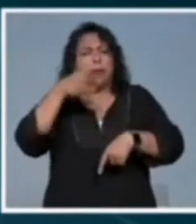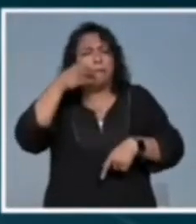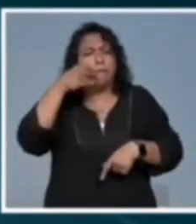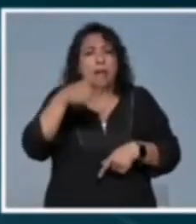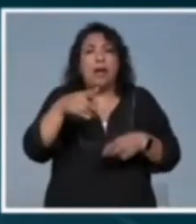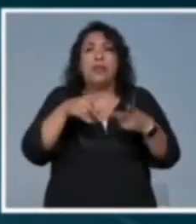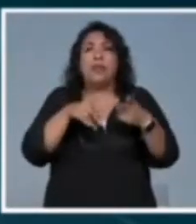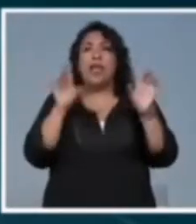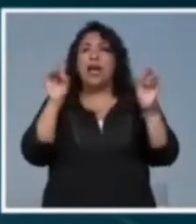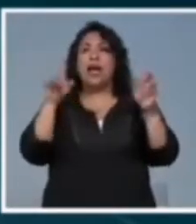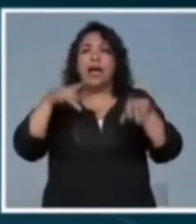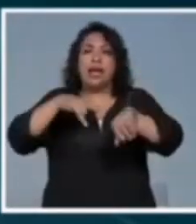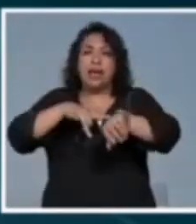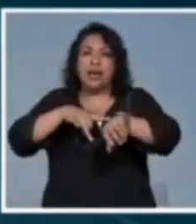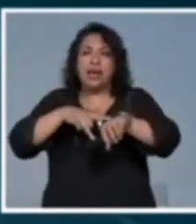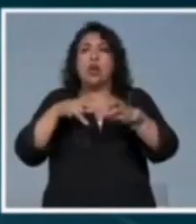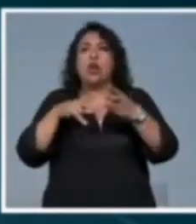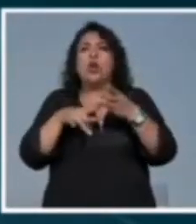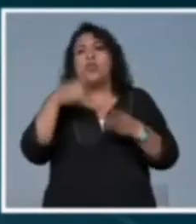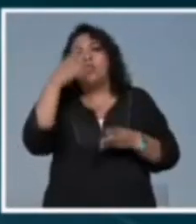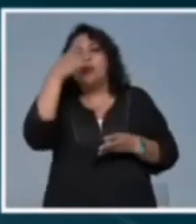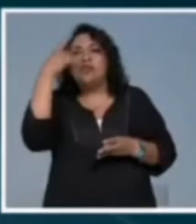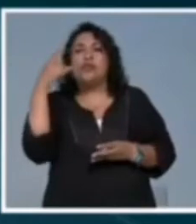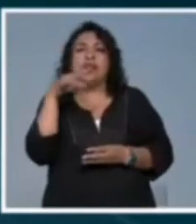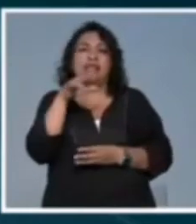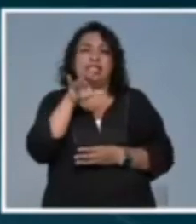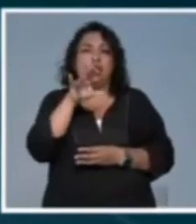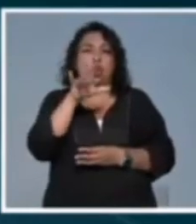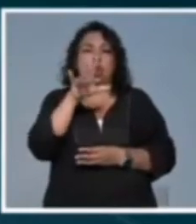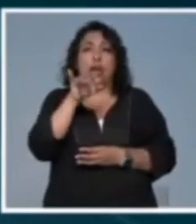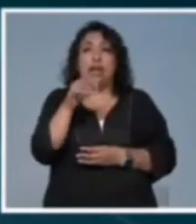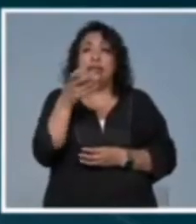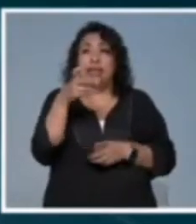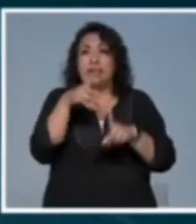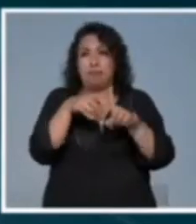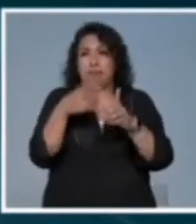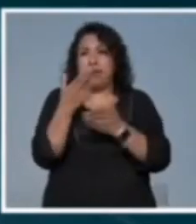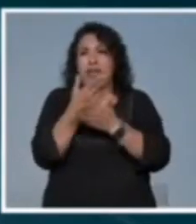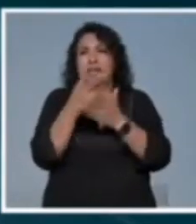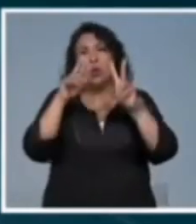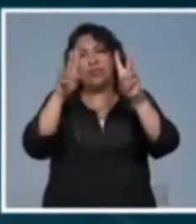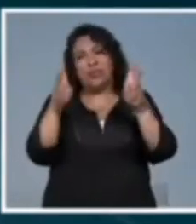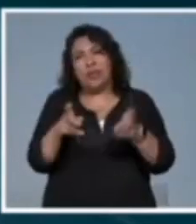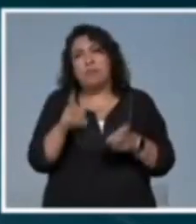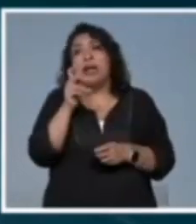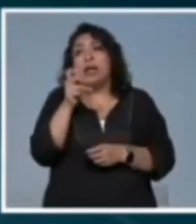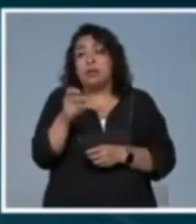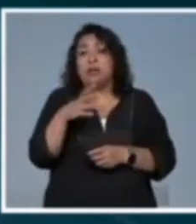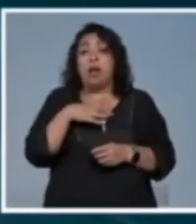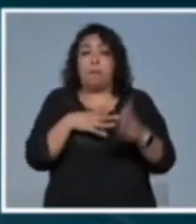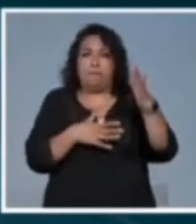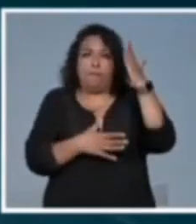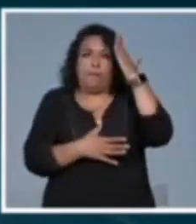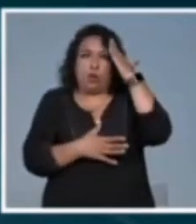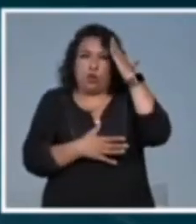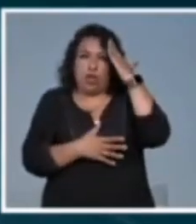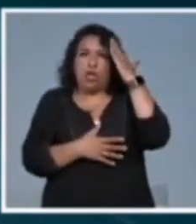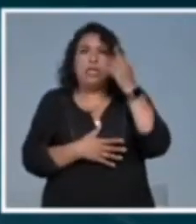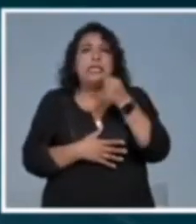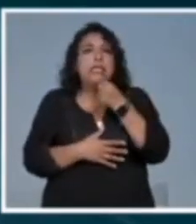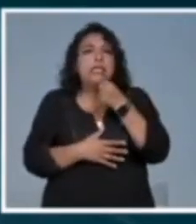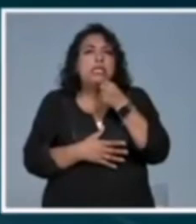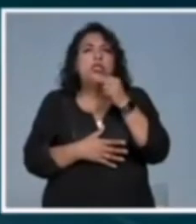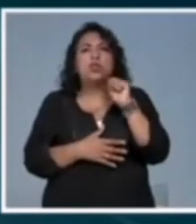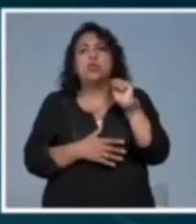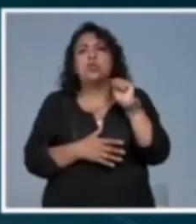padrísima, El Ángel en el Reloj y Un Disfraz para Nicolás. Son animaciones que también hablan de que tienen protagonistas de niños